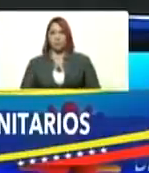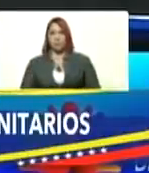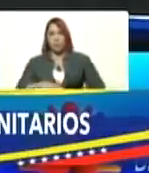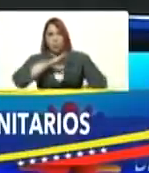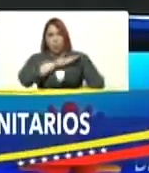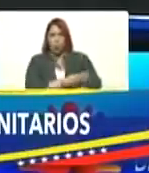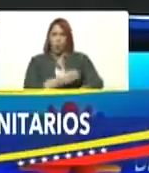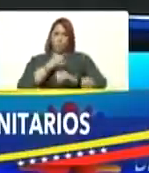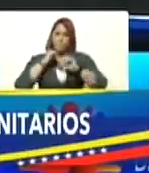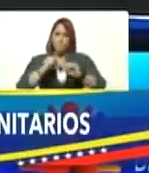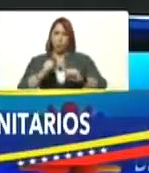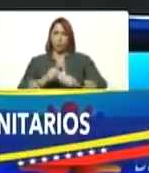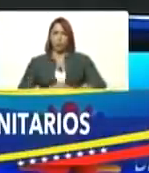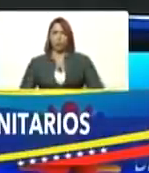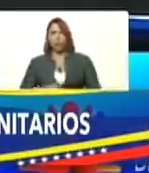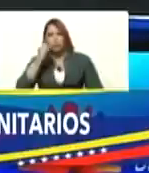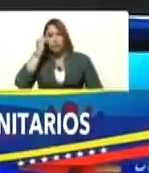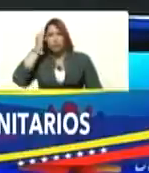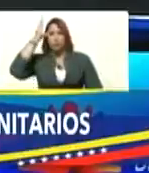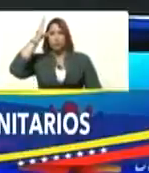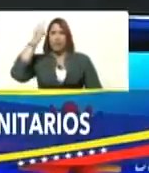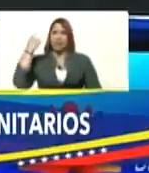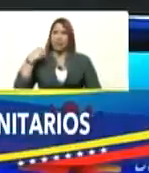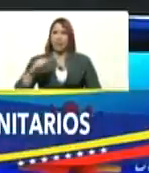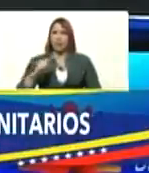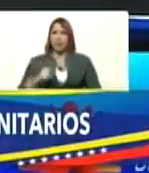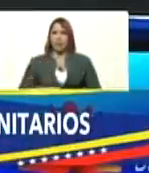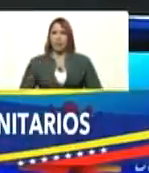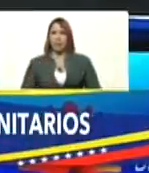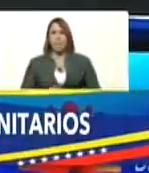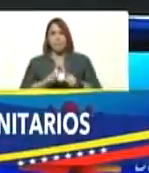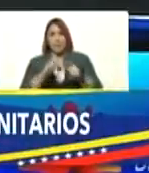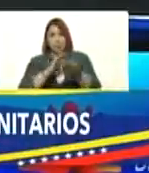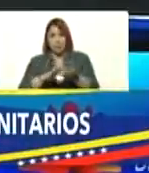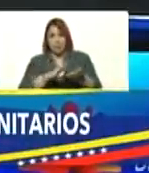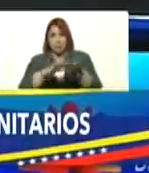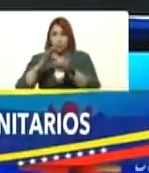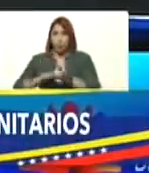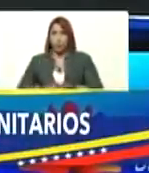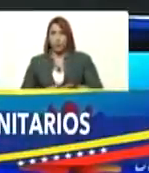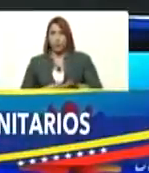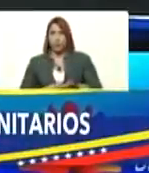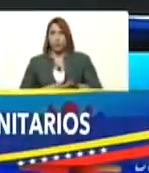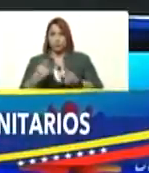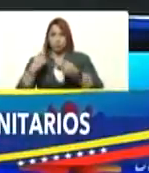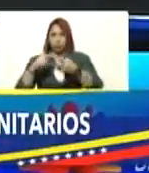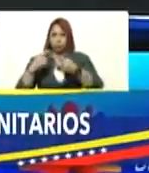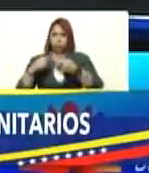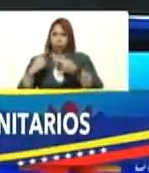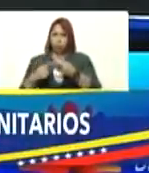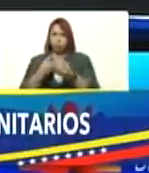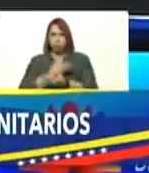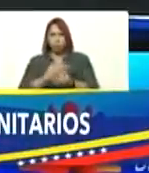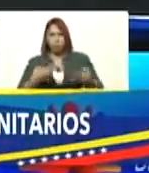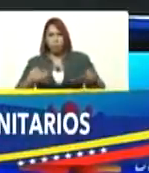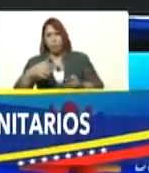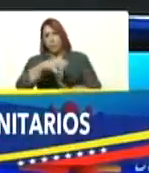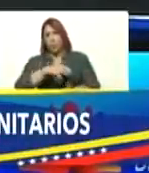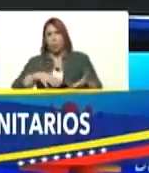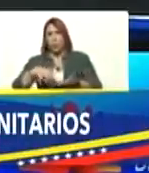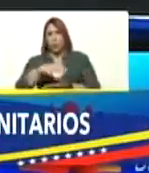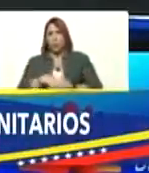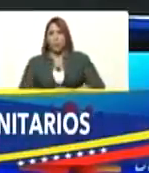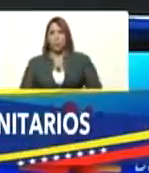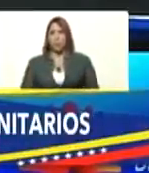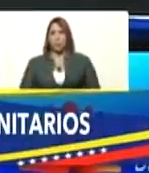poderoso en el sentido de la capacidad que tenga para resolver, priorizar correctamente los problemas